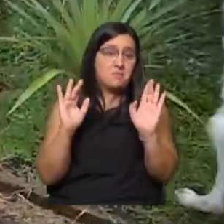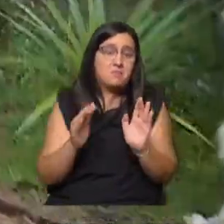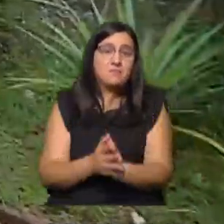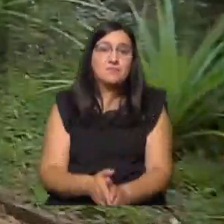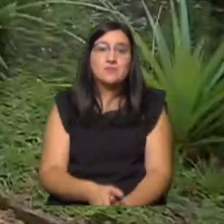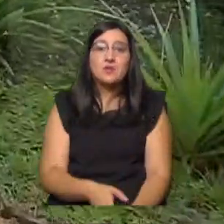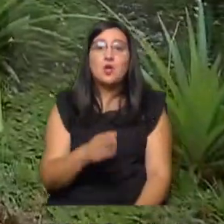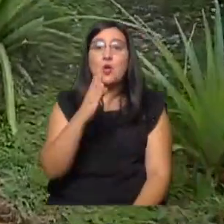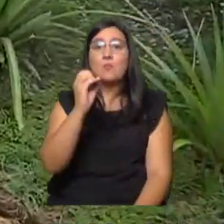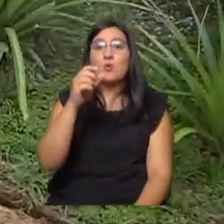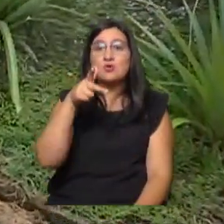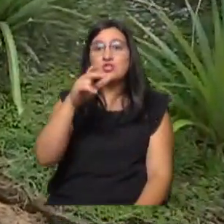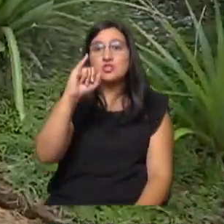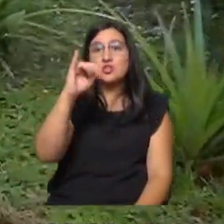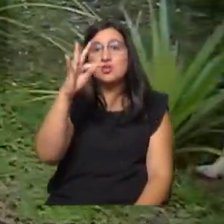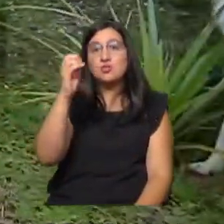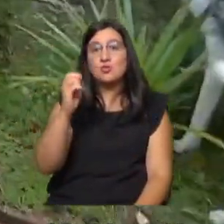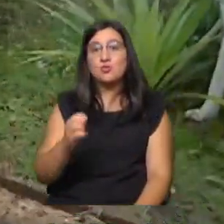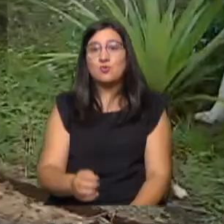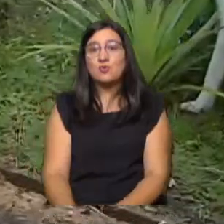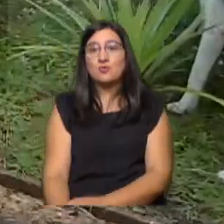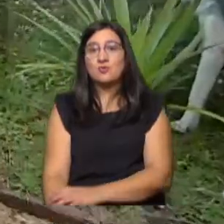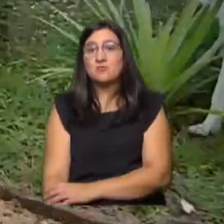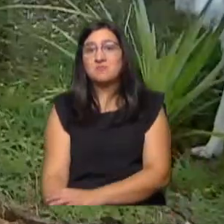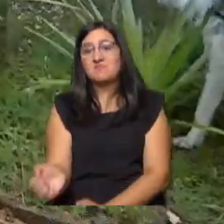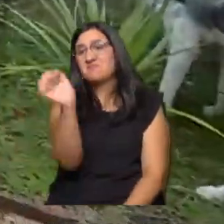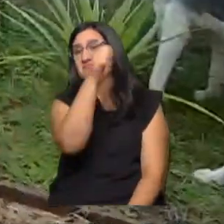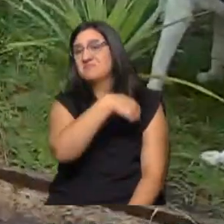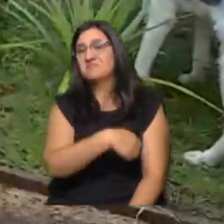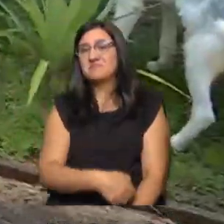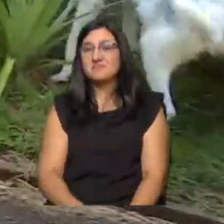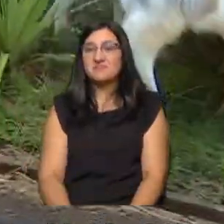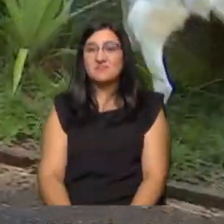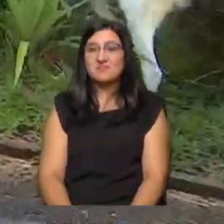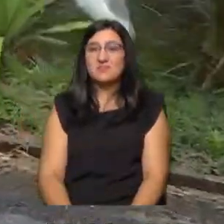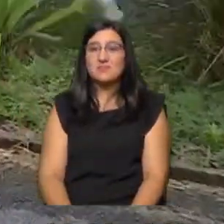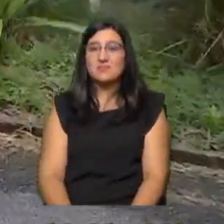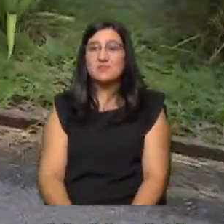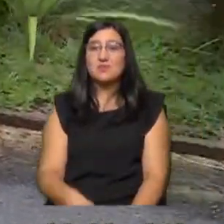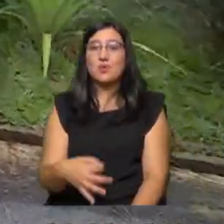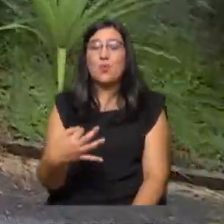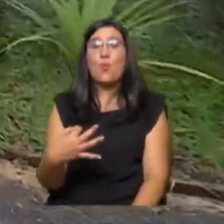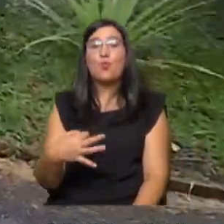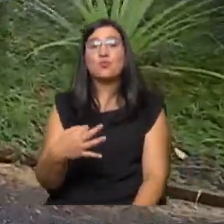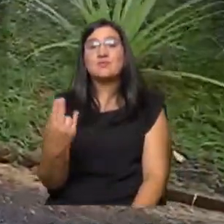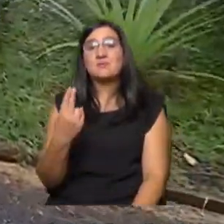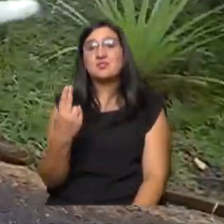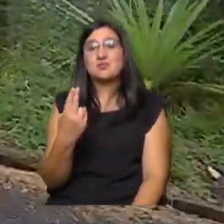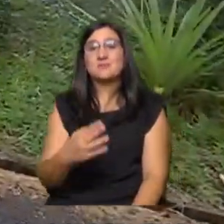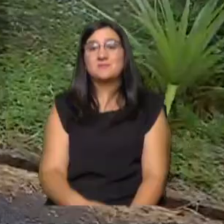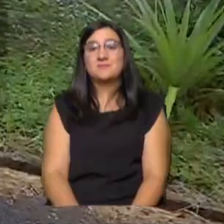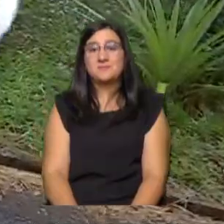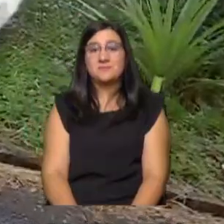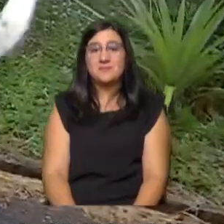yo le digo Pochito, Pochito, ¿bien o no? Pochito, Pochito, Pochito, no me da bola, ¿viste? Justo lo agarraste en el baño. Ah, estaba en el